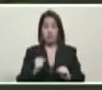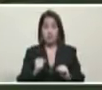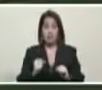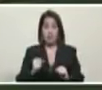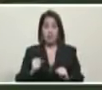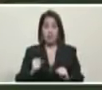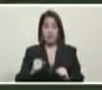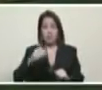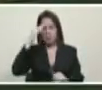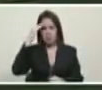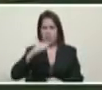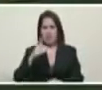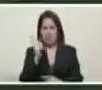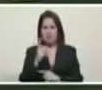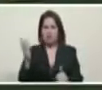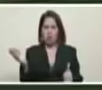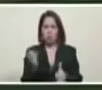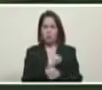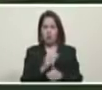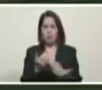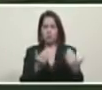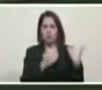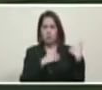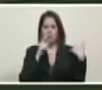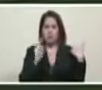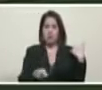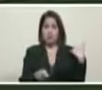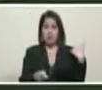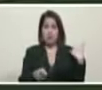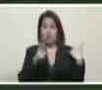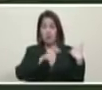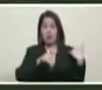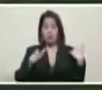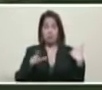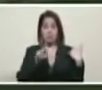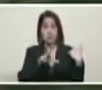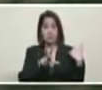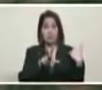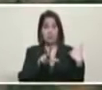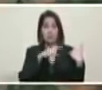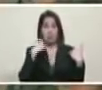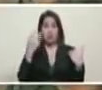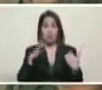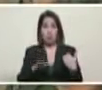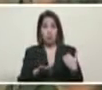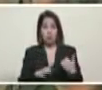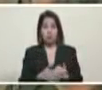responsables de este atentado que cobró la vida de estos tres militares